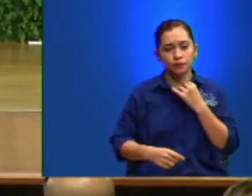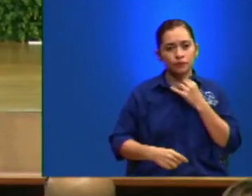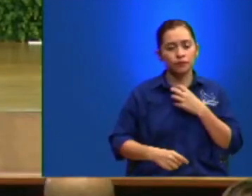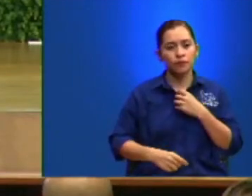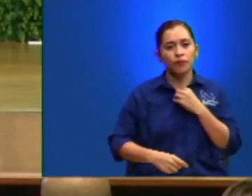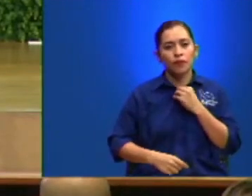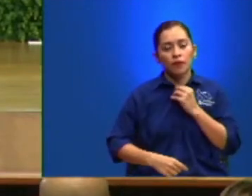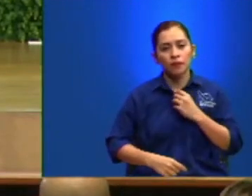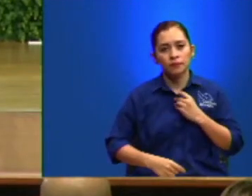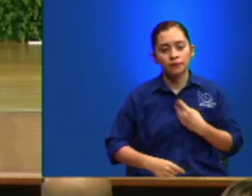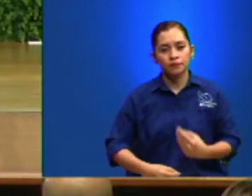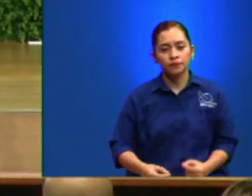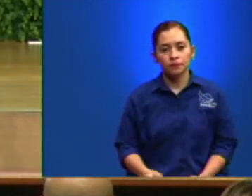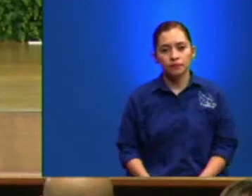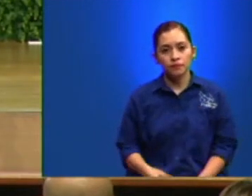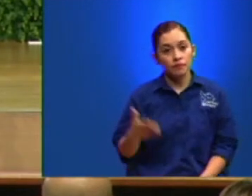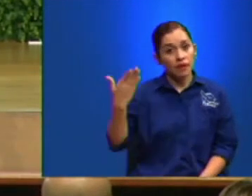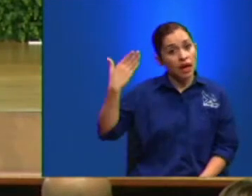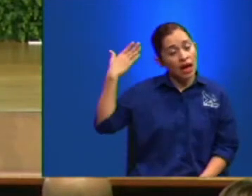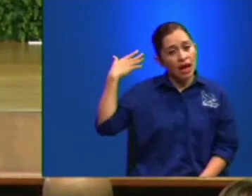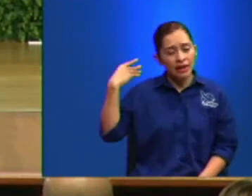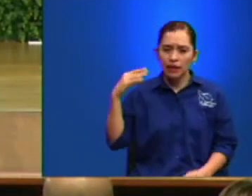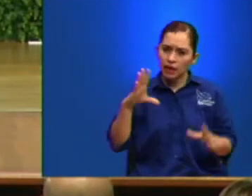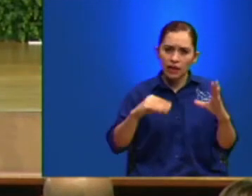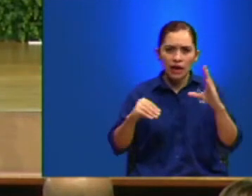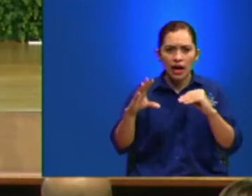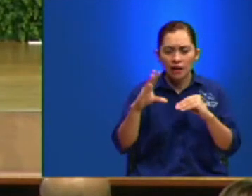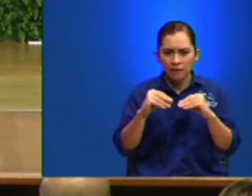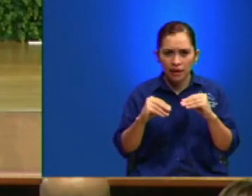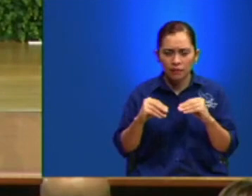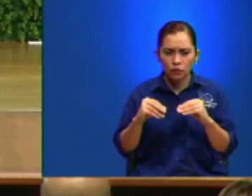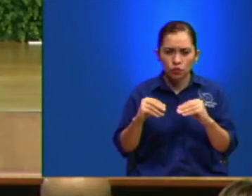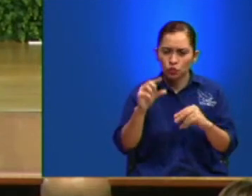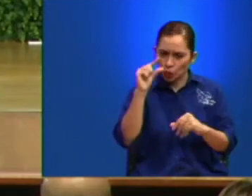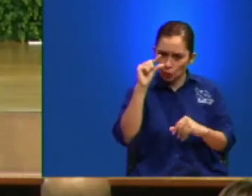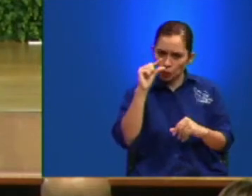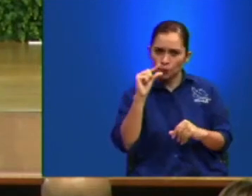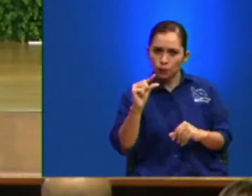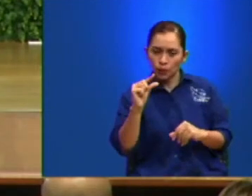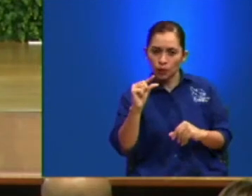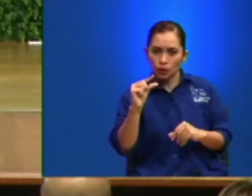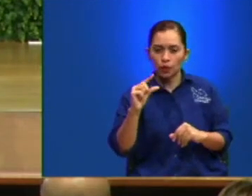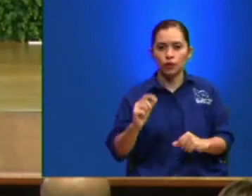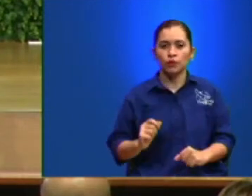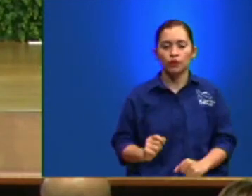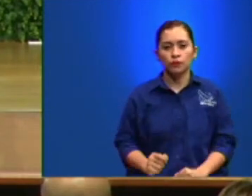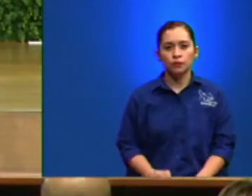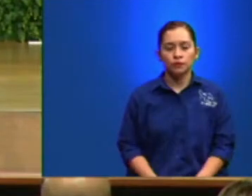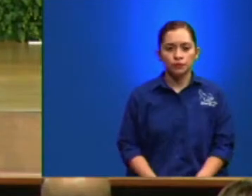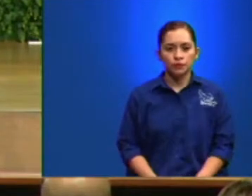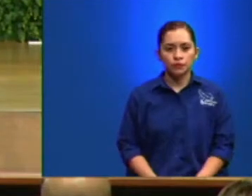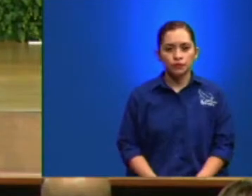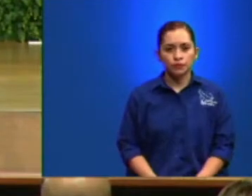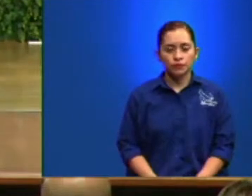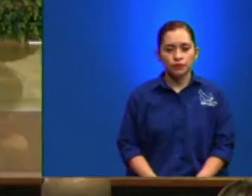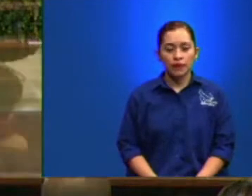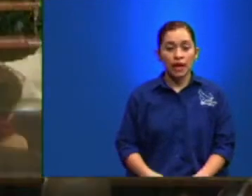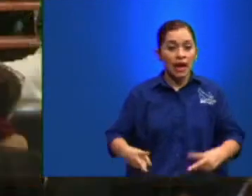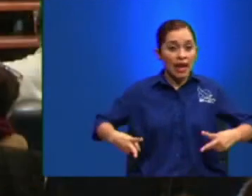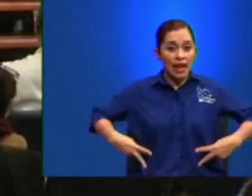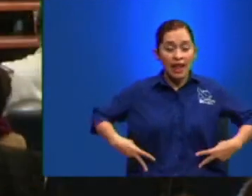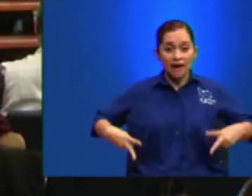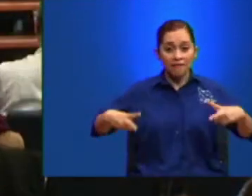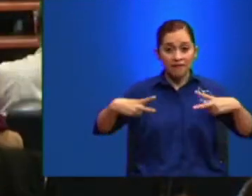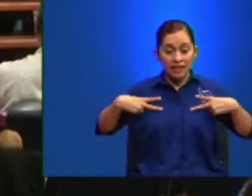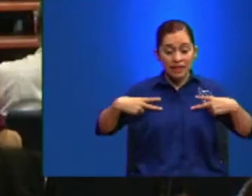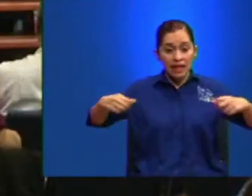temas pero ayer estuvimos platicando un poquitito acerca de de la vida de